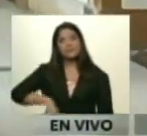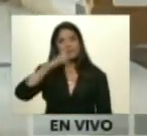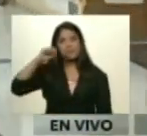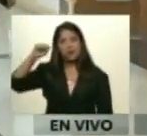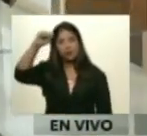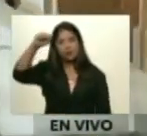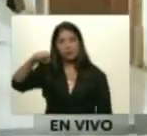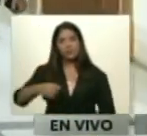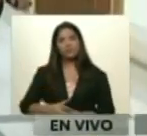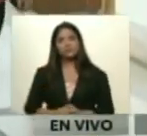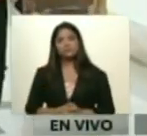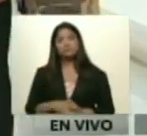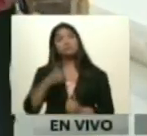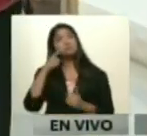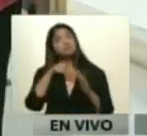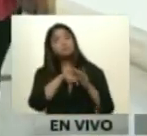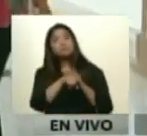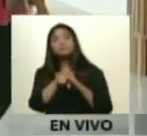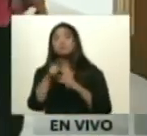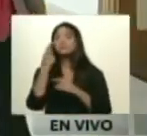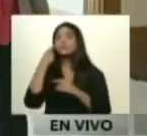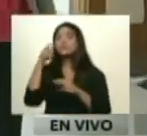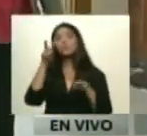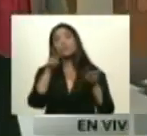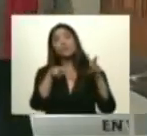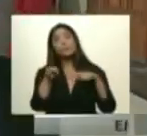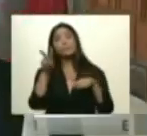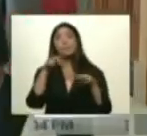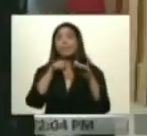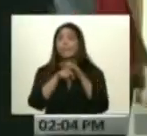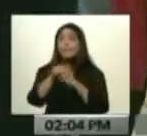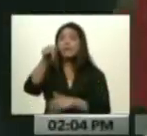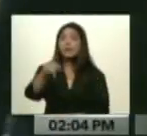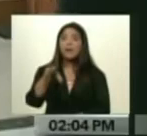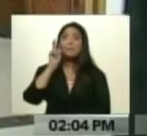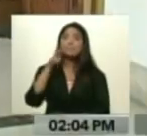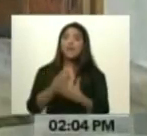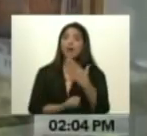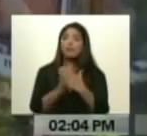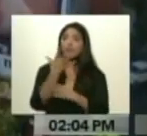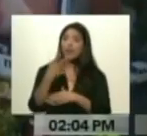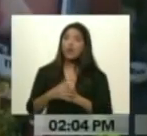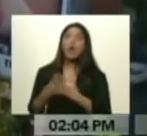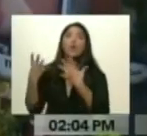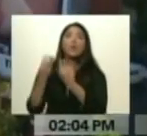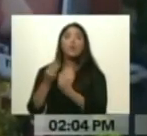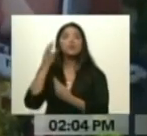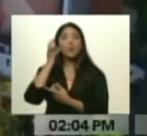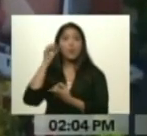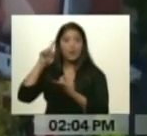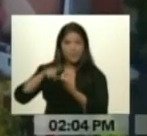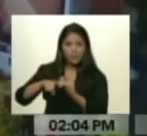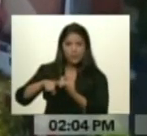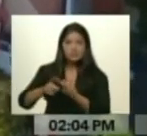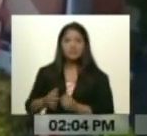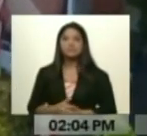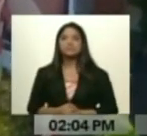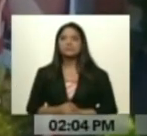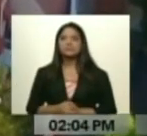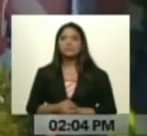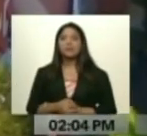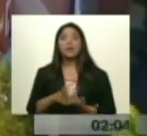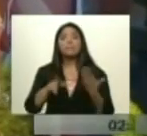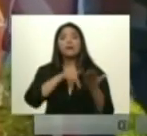nacional. Realiza su recorrido entonces por los espacios del Palacio de Miraflores, en compañía de la primera combatiente, va a llegar